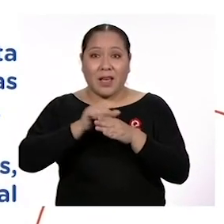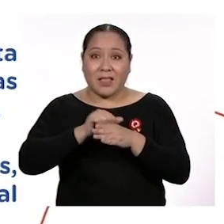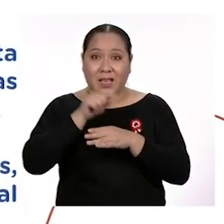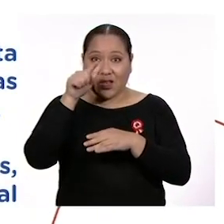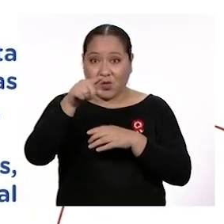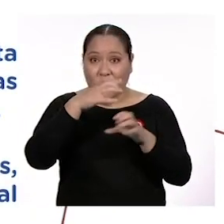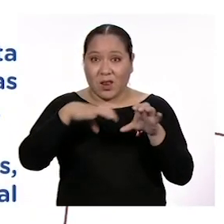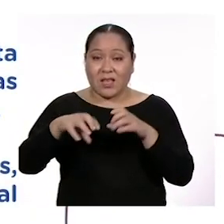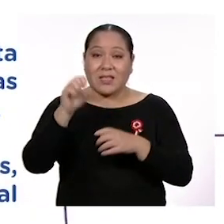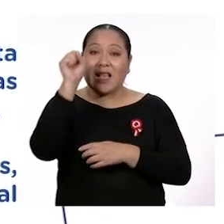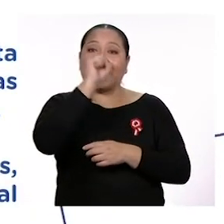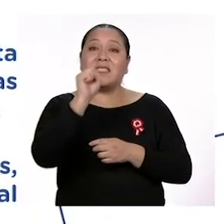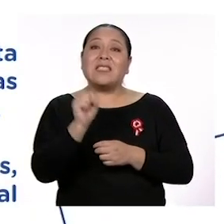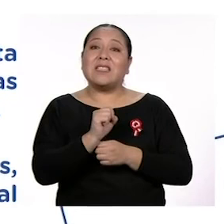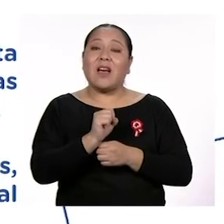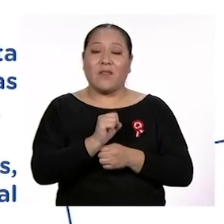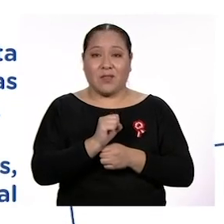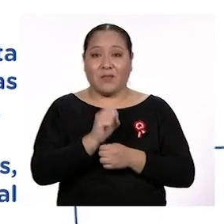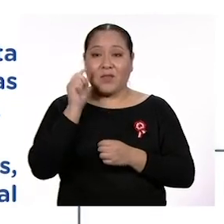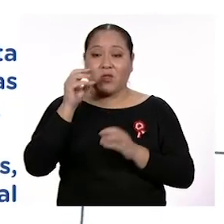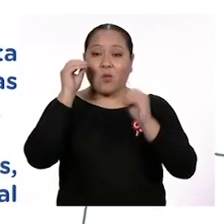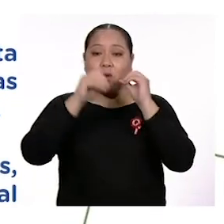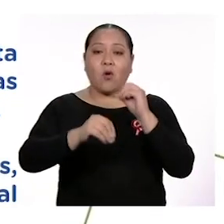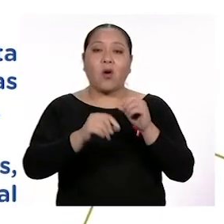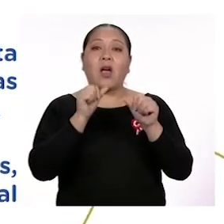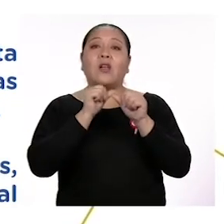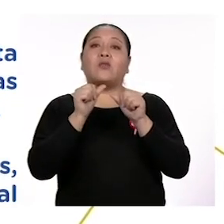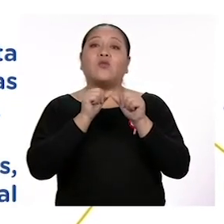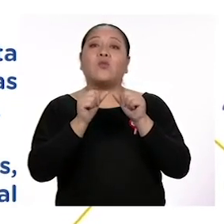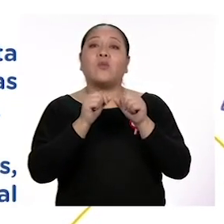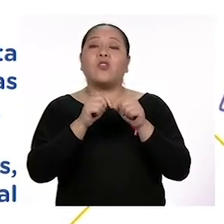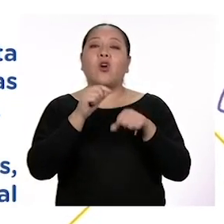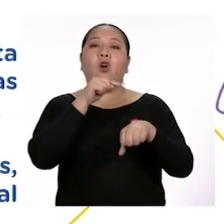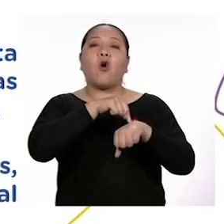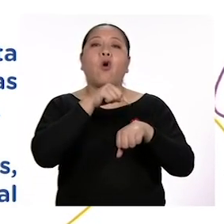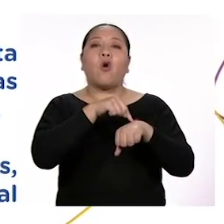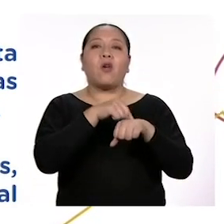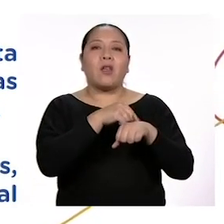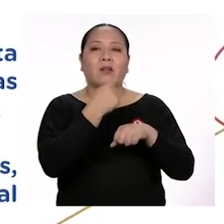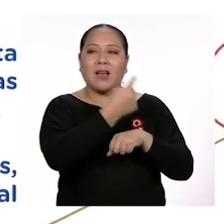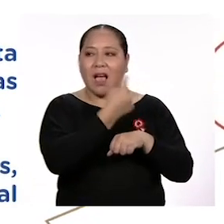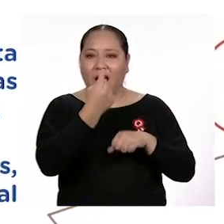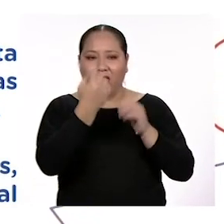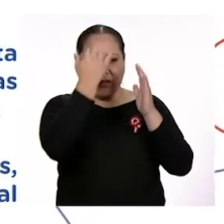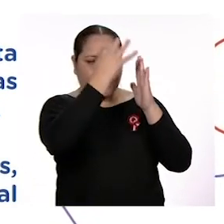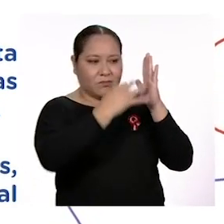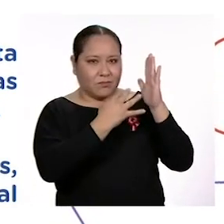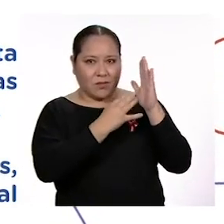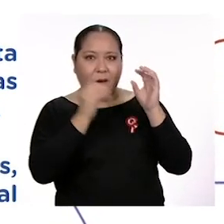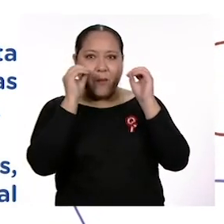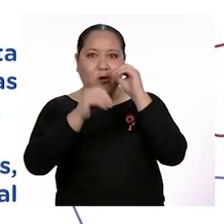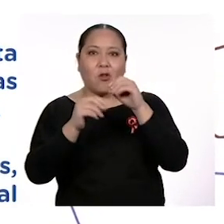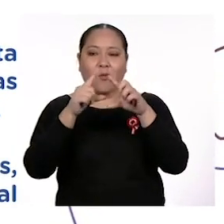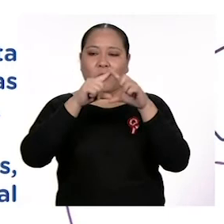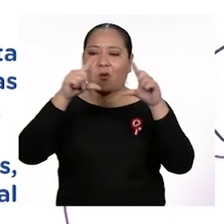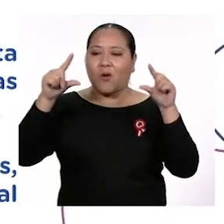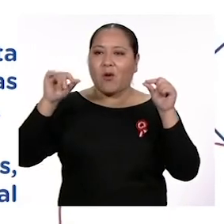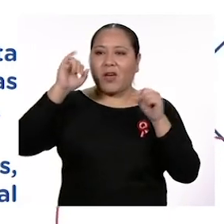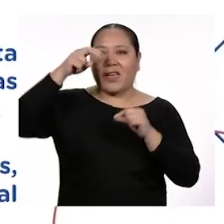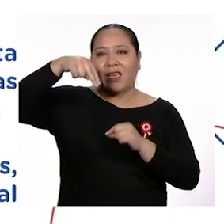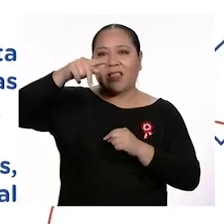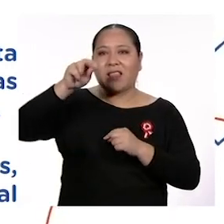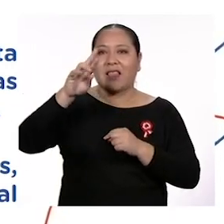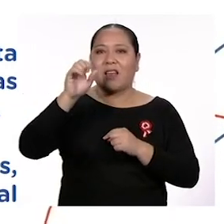realizarás el sábado y coloca el tiempo programado para cada actividad mediante intervalos. Deberás hacer